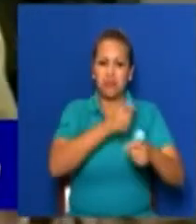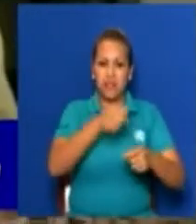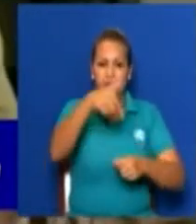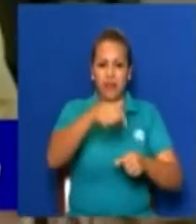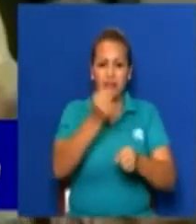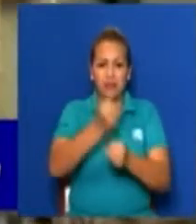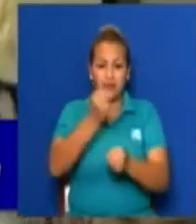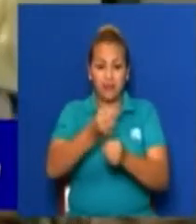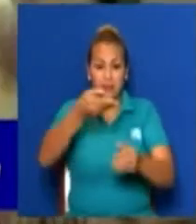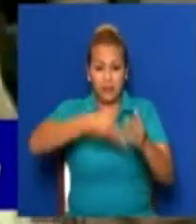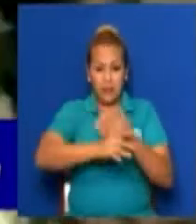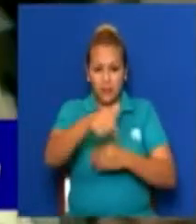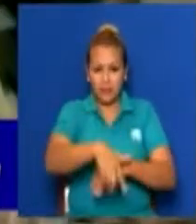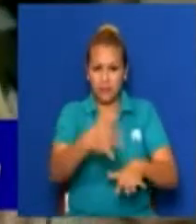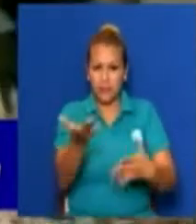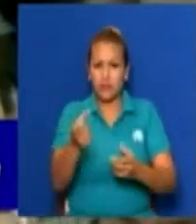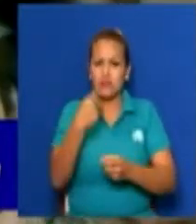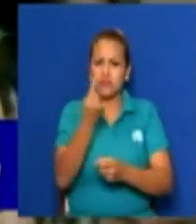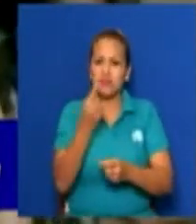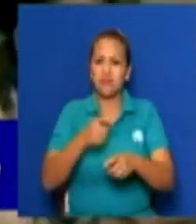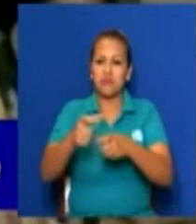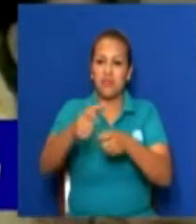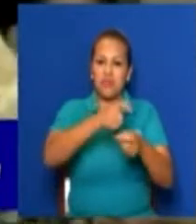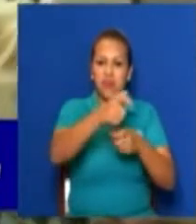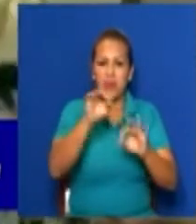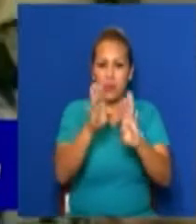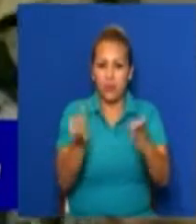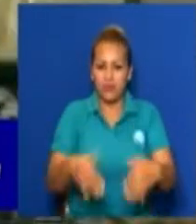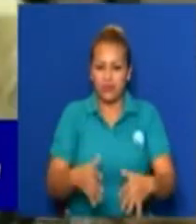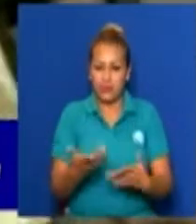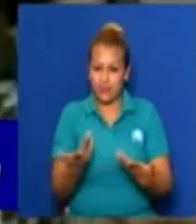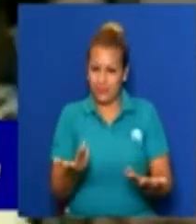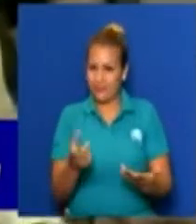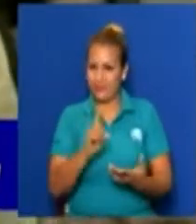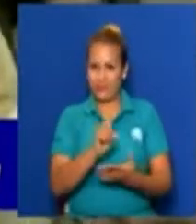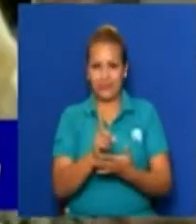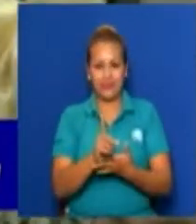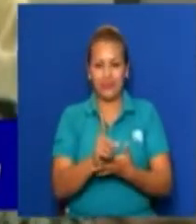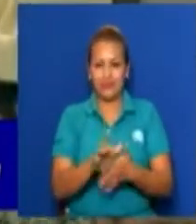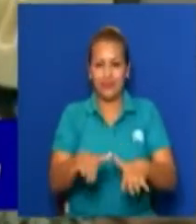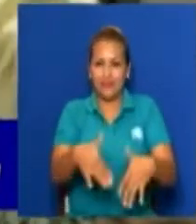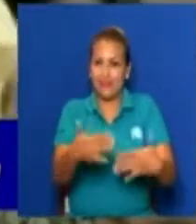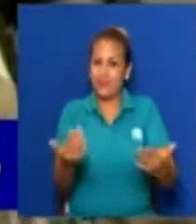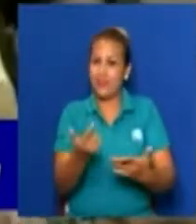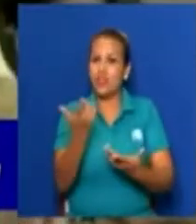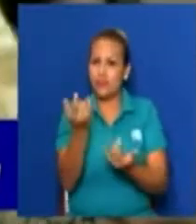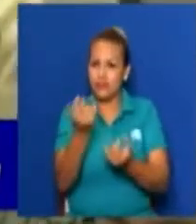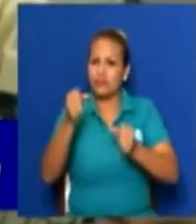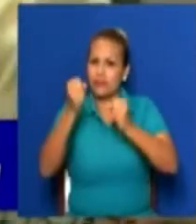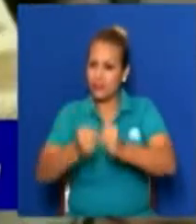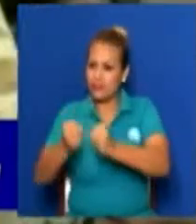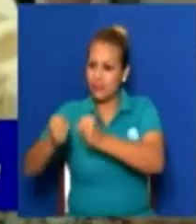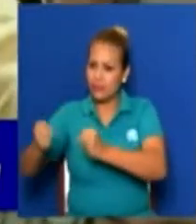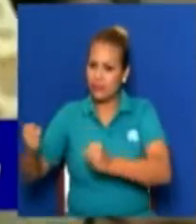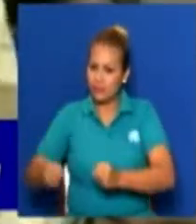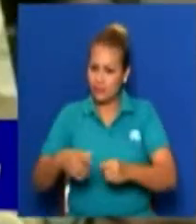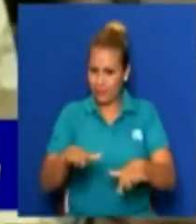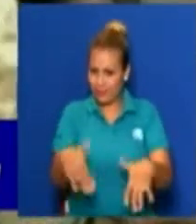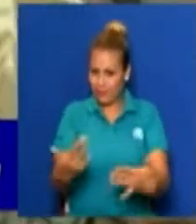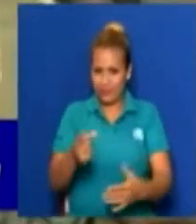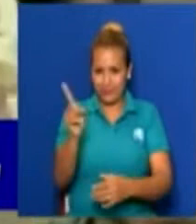Definitivamente, los hombres, y hablo con H mayúscula, los hombres no